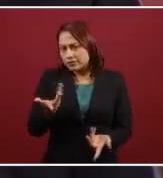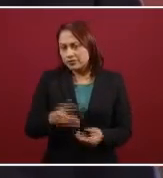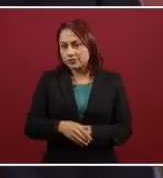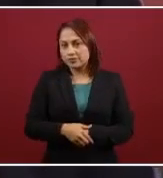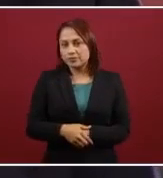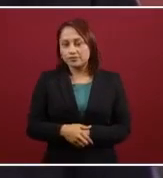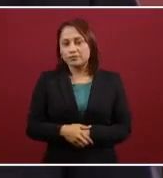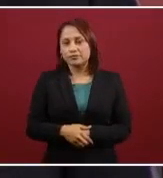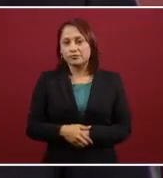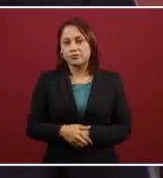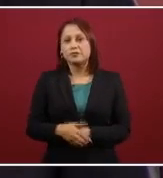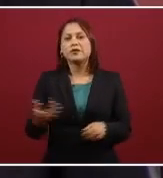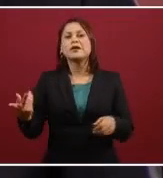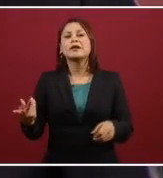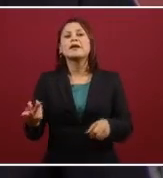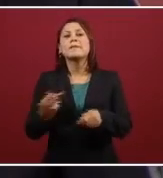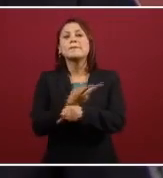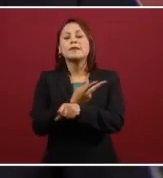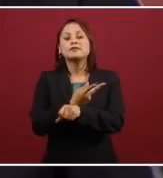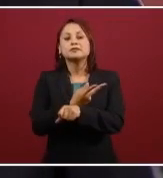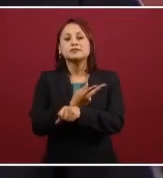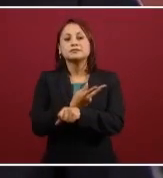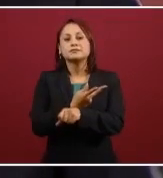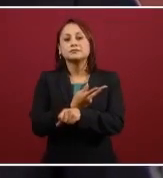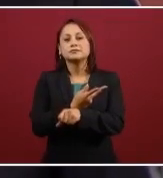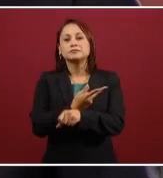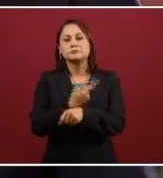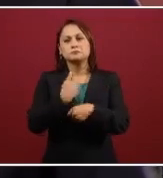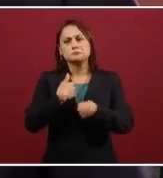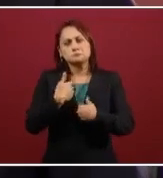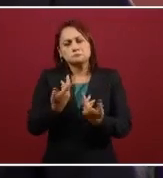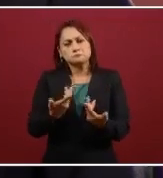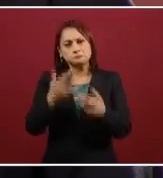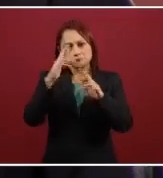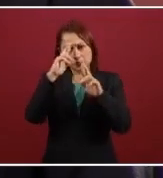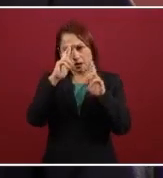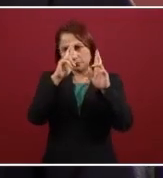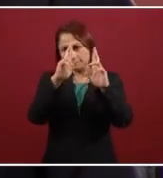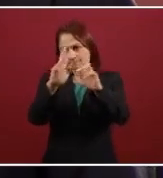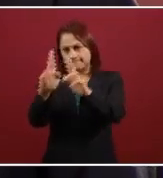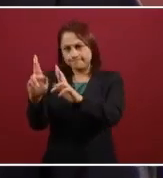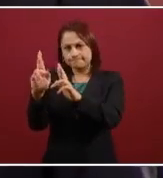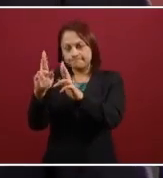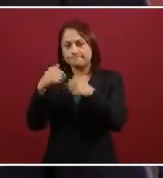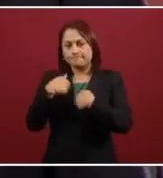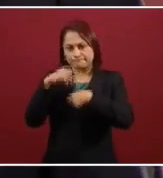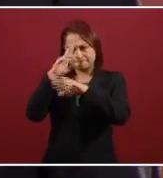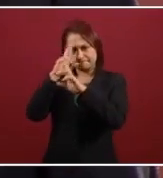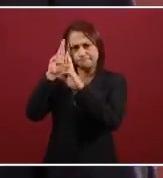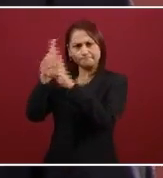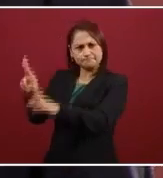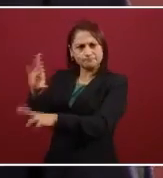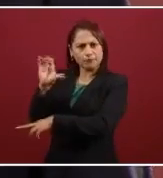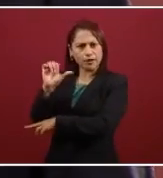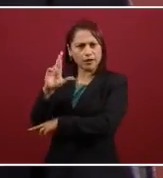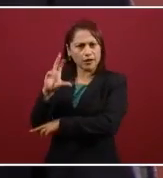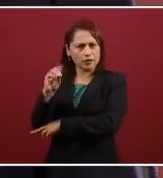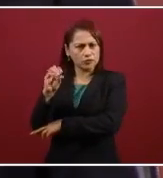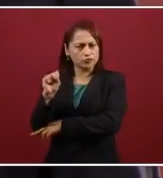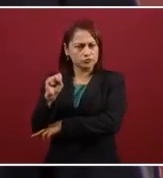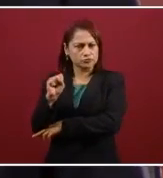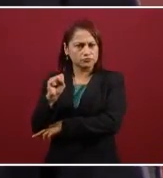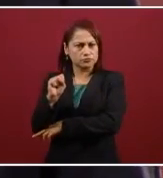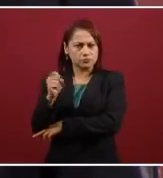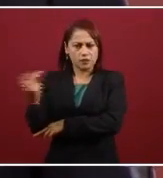que hay respeto, ¿sí? Yo respeto mucho a Carlos, pero tenemos diferencias, o